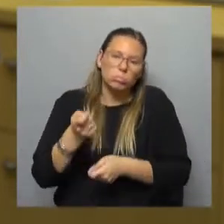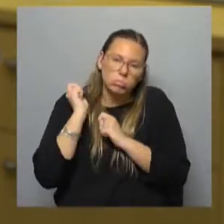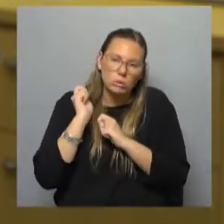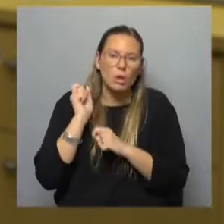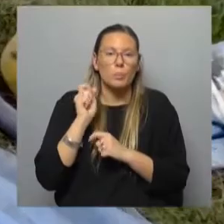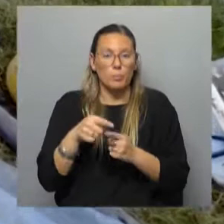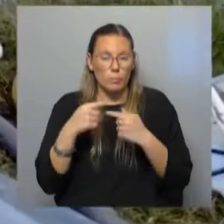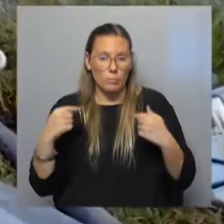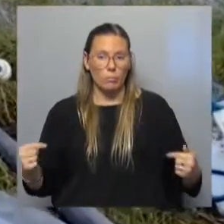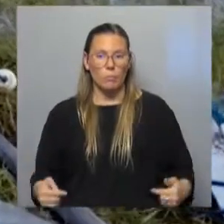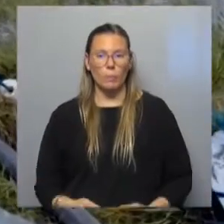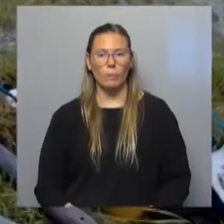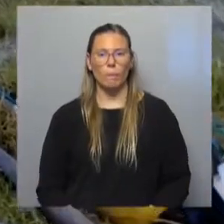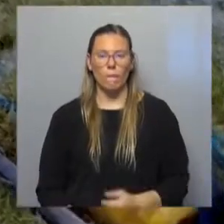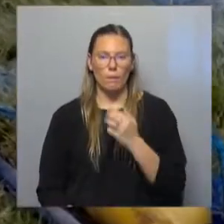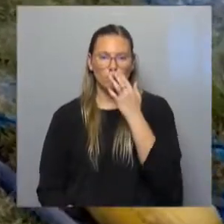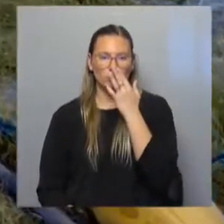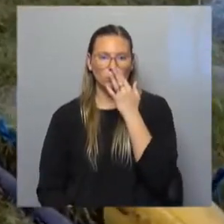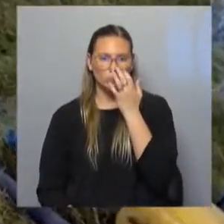sus recursos.